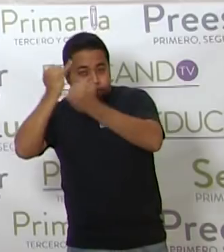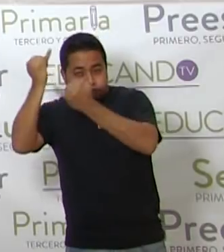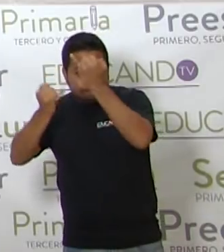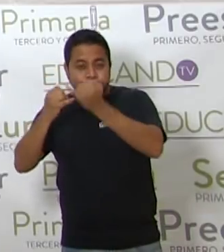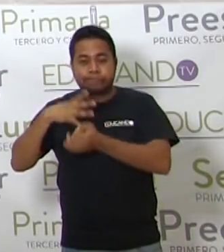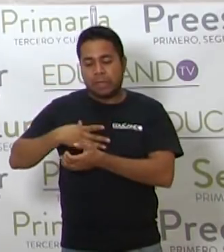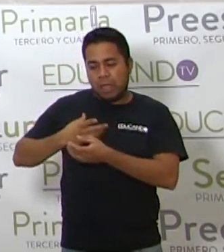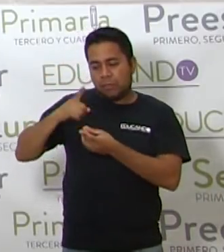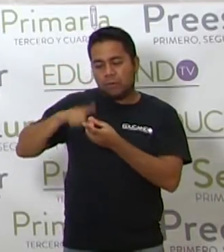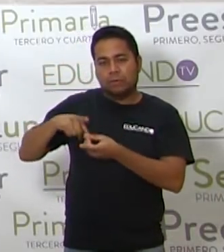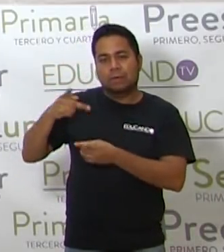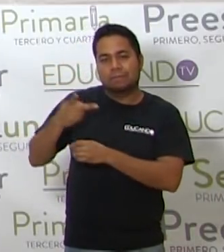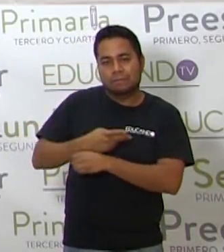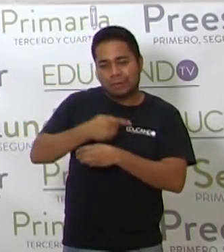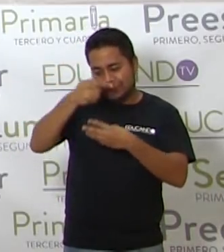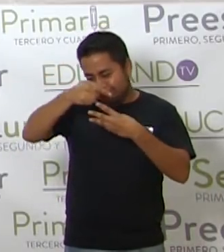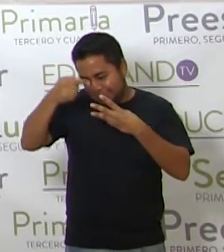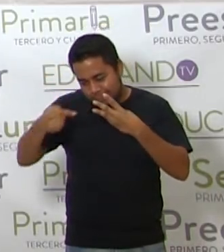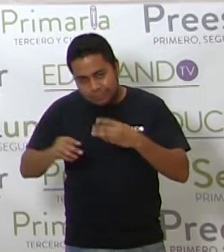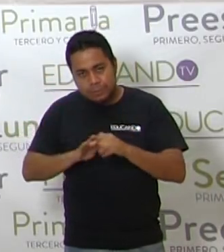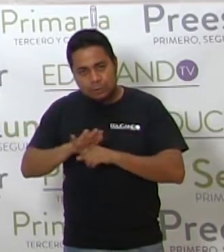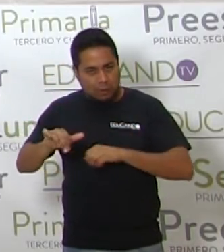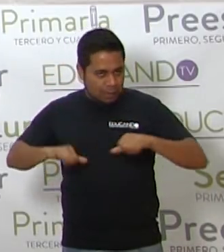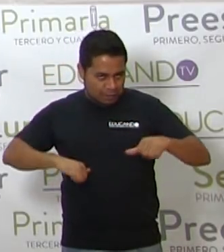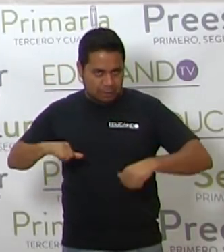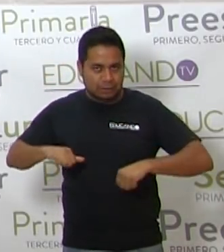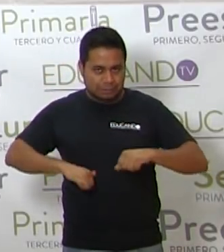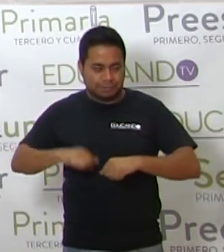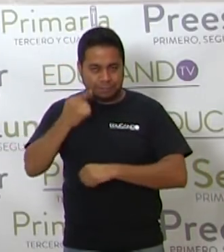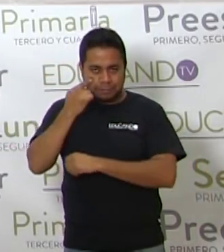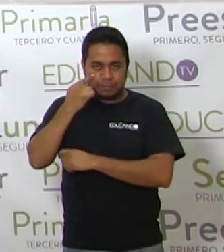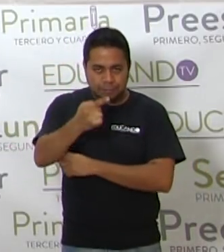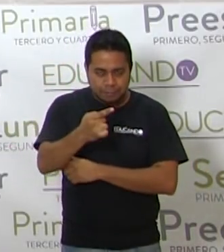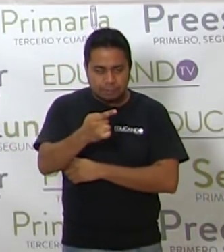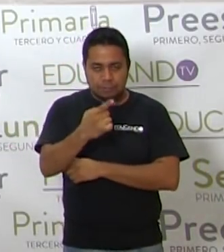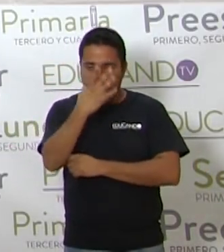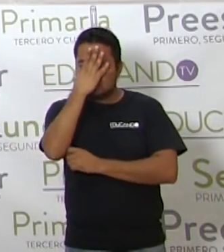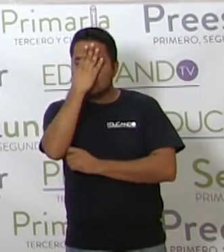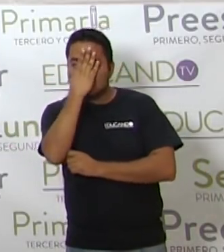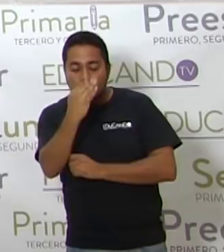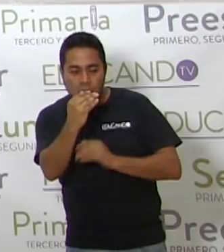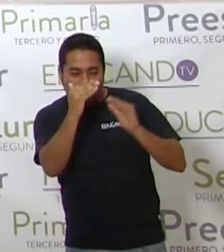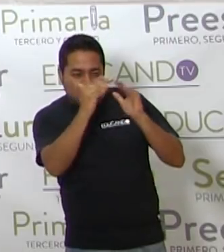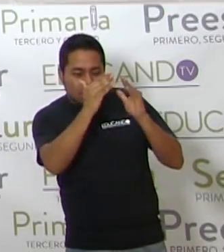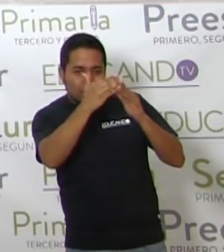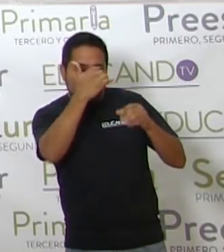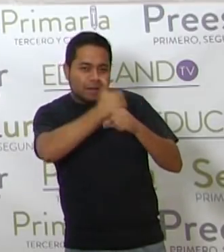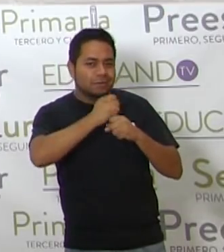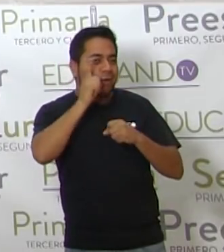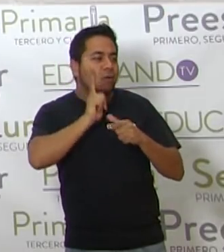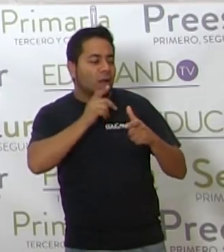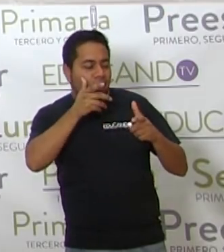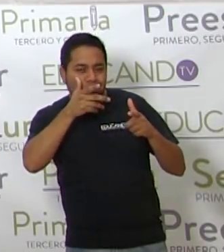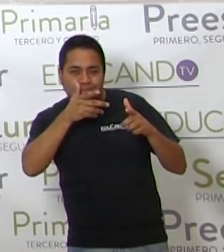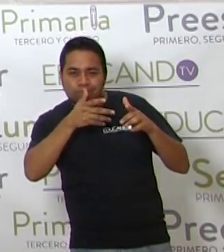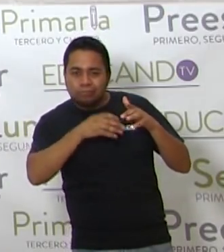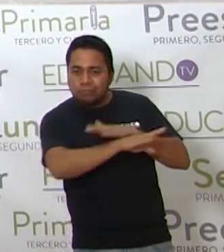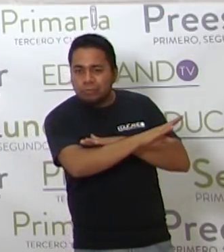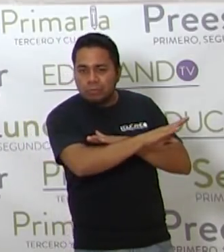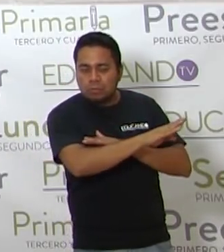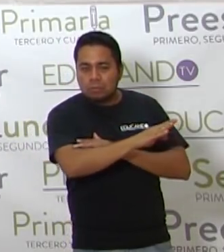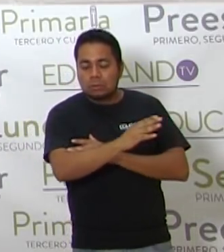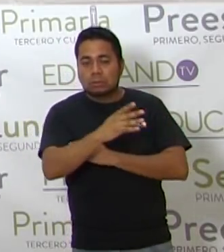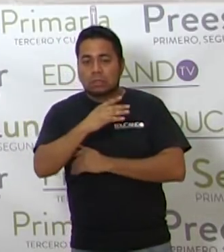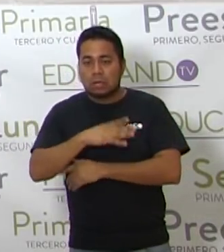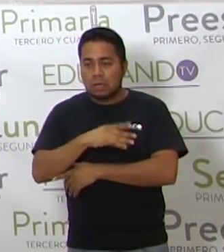se desarrolla cada uno de los actos. Muy bien. El lobo entra a la casa de la abuelita. Tenemos